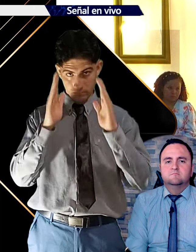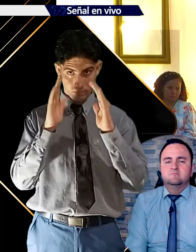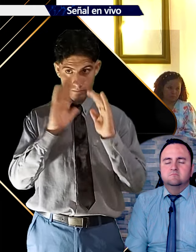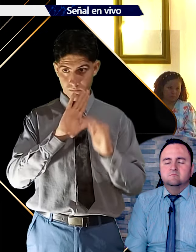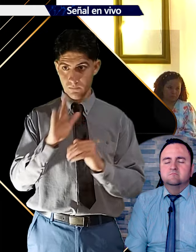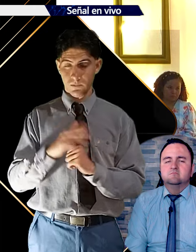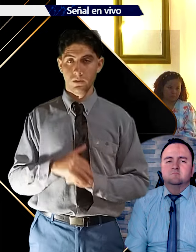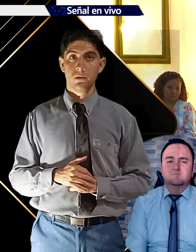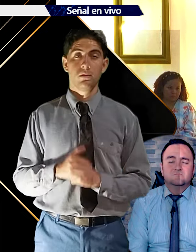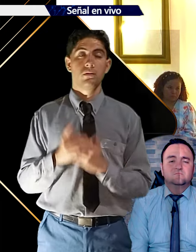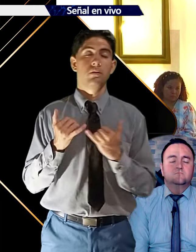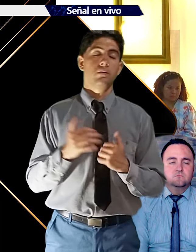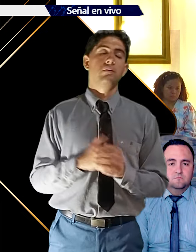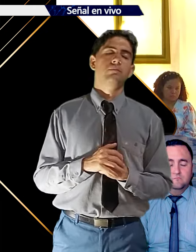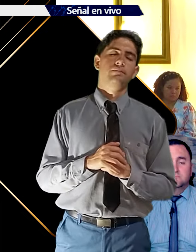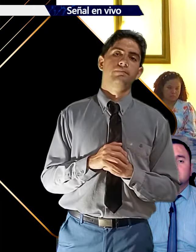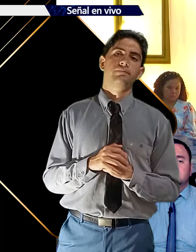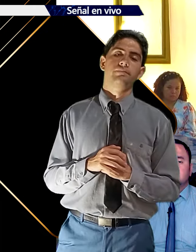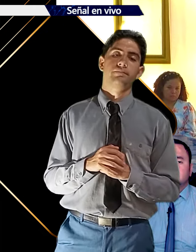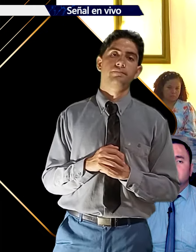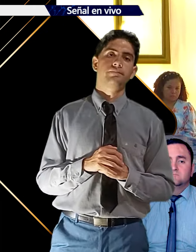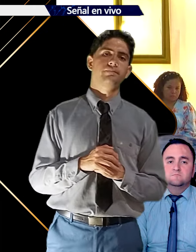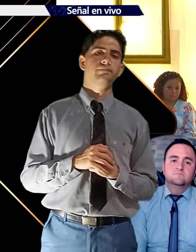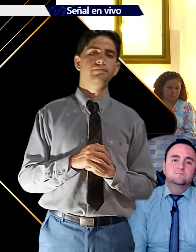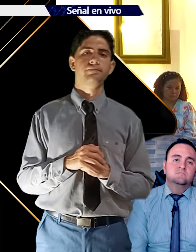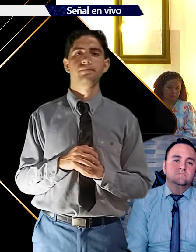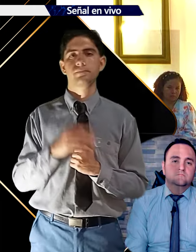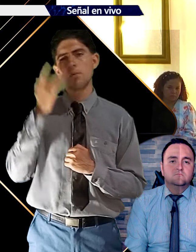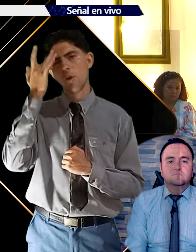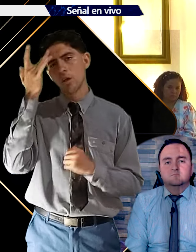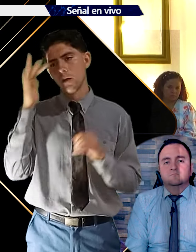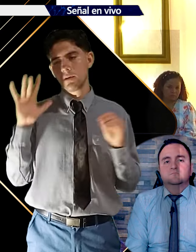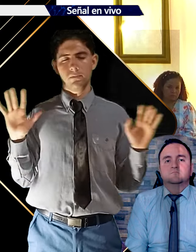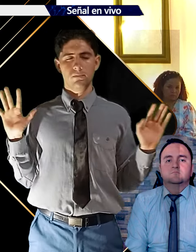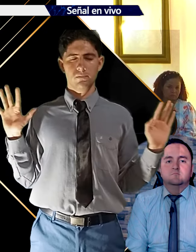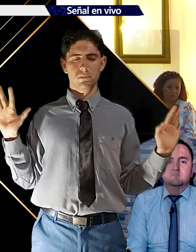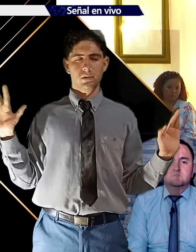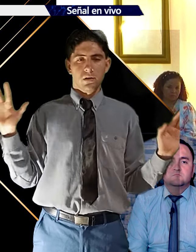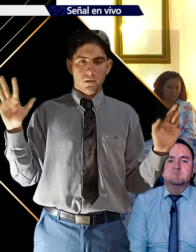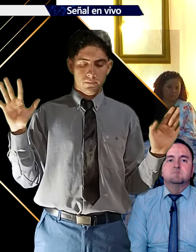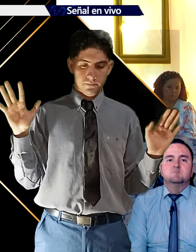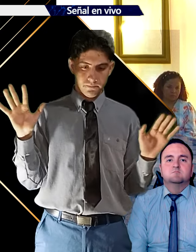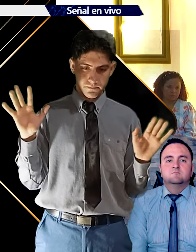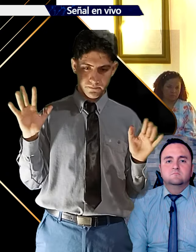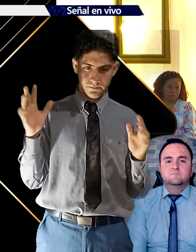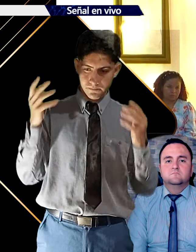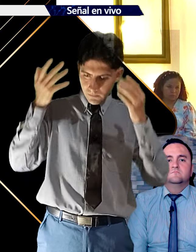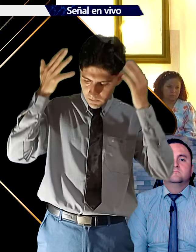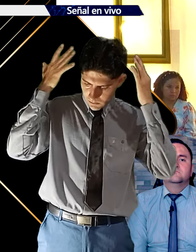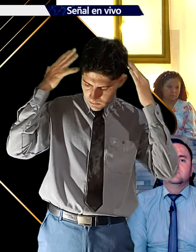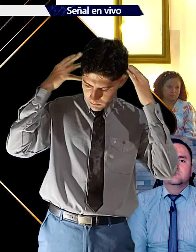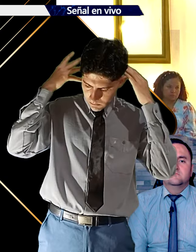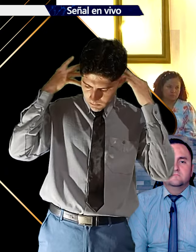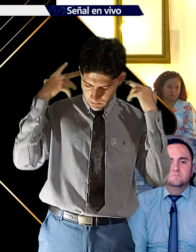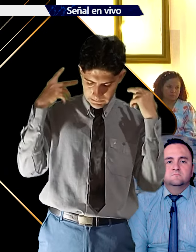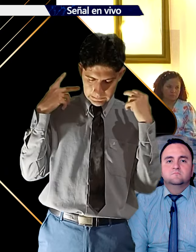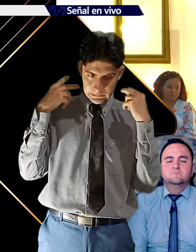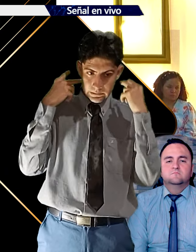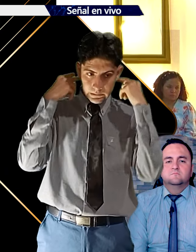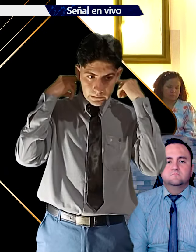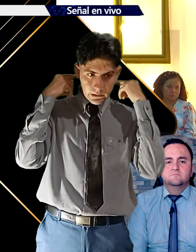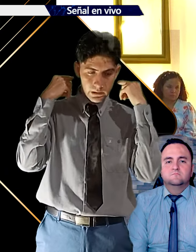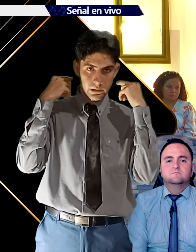que anda a quien devorar. Y escúcheme, los jóvenes esta mañana y adolescentes que están aquí, ¿por qué llegó a caer tan